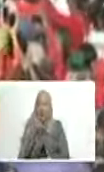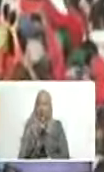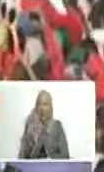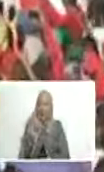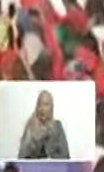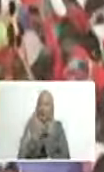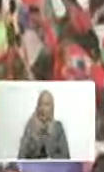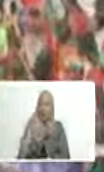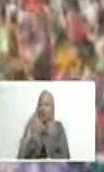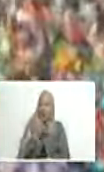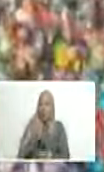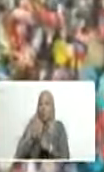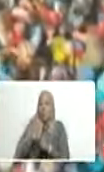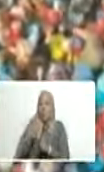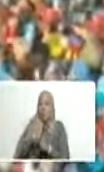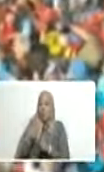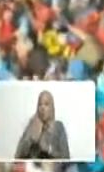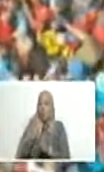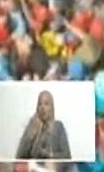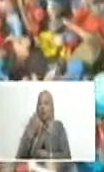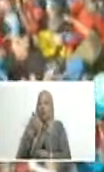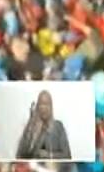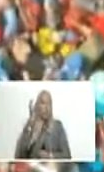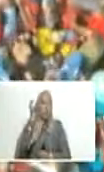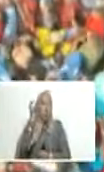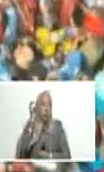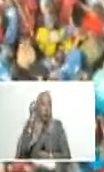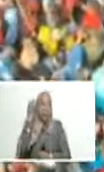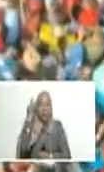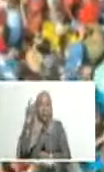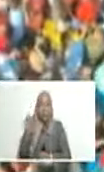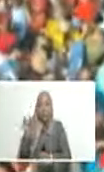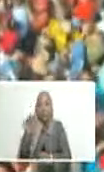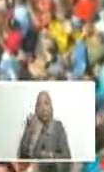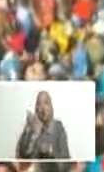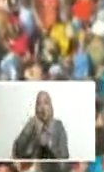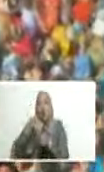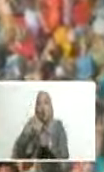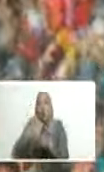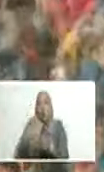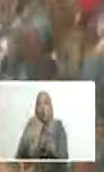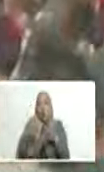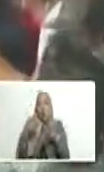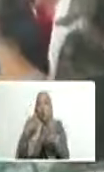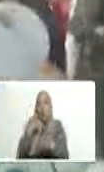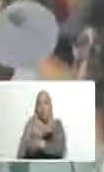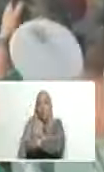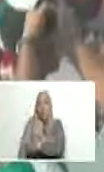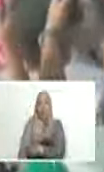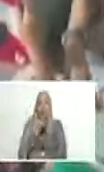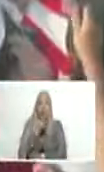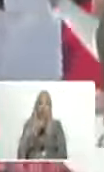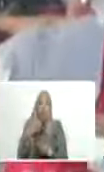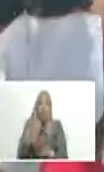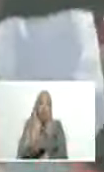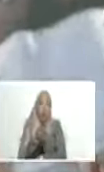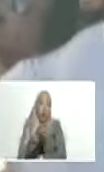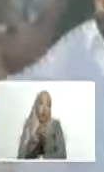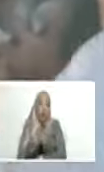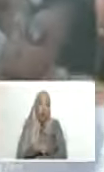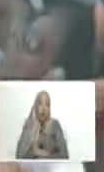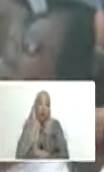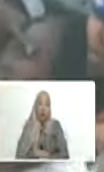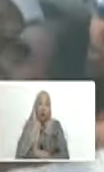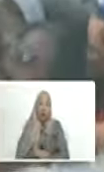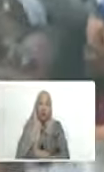Muy maracucha, ¿verdad? Dos mujeres me salvaron en Maracaibo de que no me desprendieran los brazos. Así que